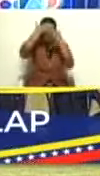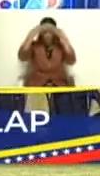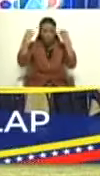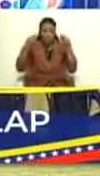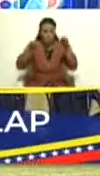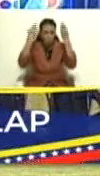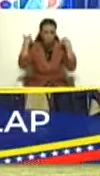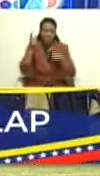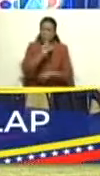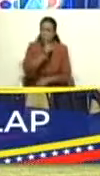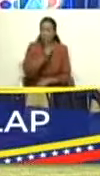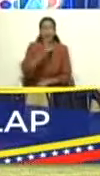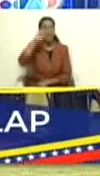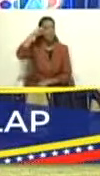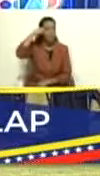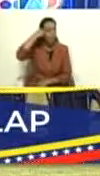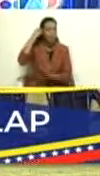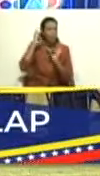Yo hoy